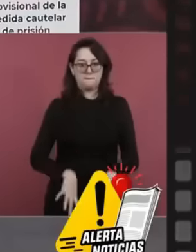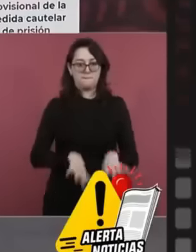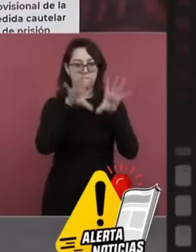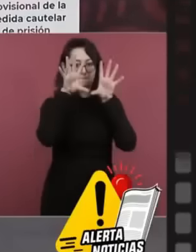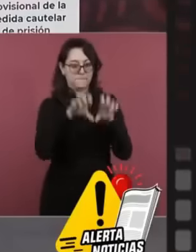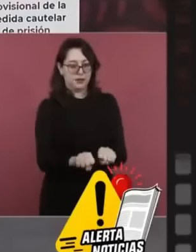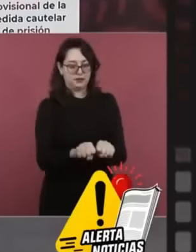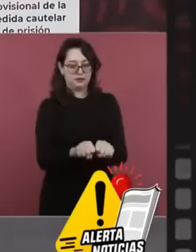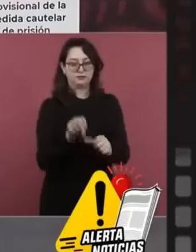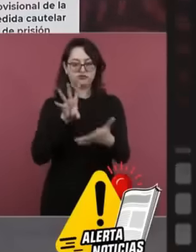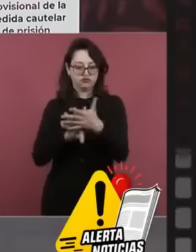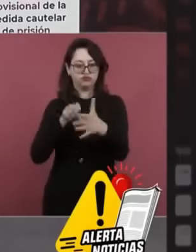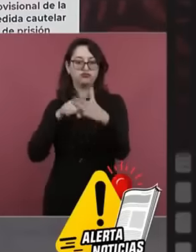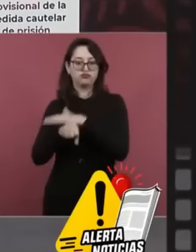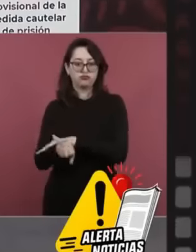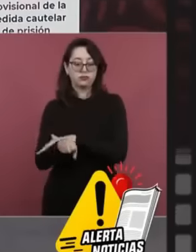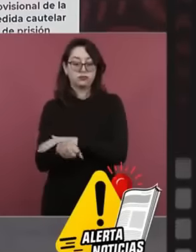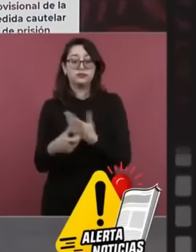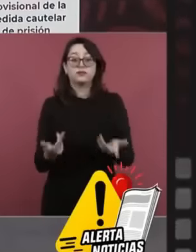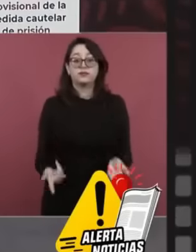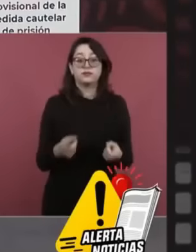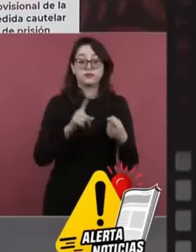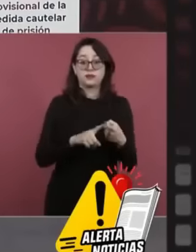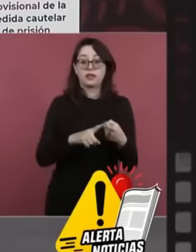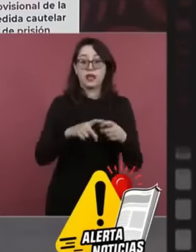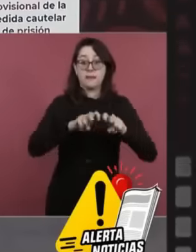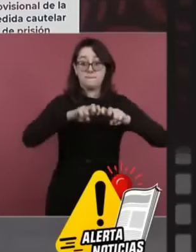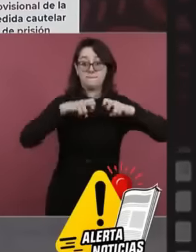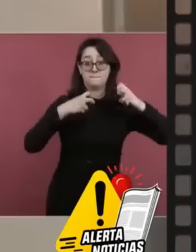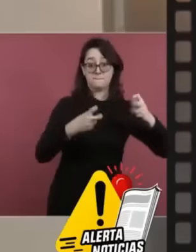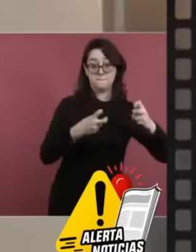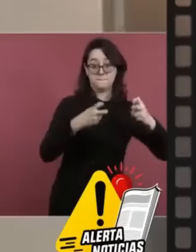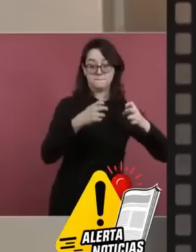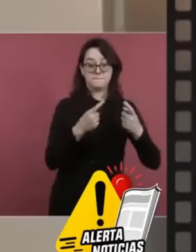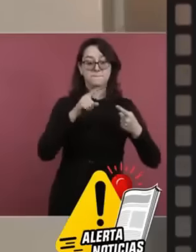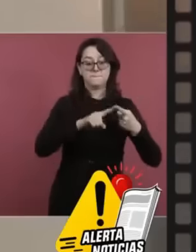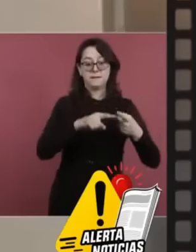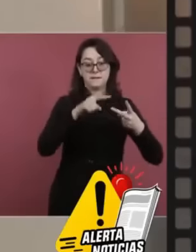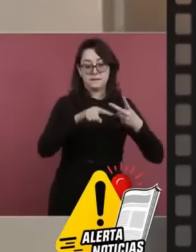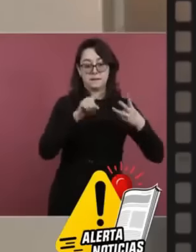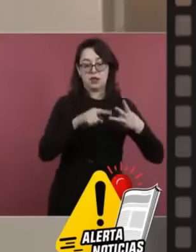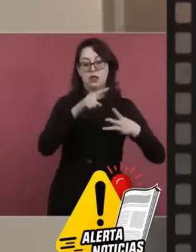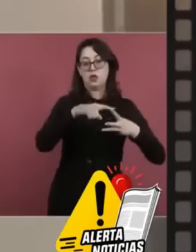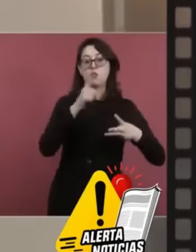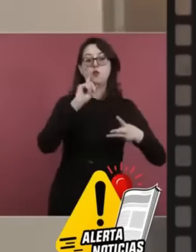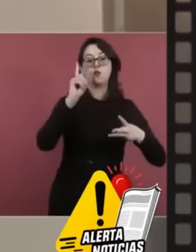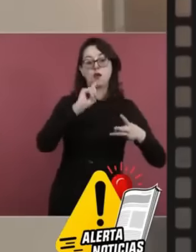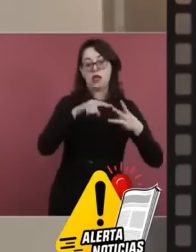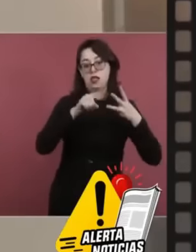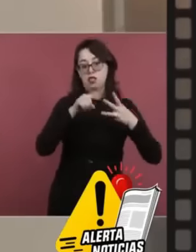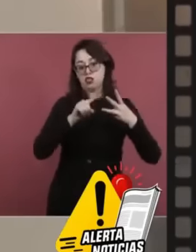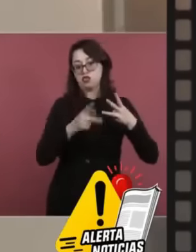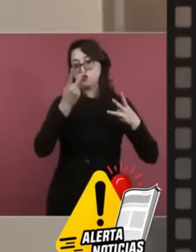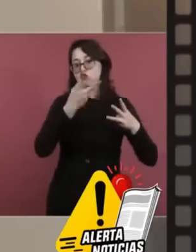magistrados Elisa Macrina Álvarez Castro, Reinaldo Manuel Reyes Rosas y Carlos López Cruz, del 10º